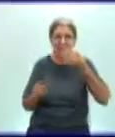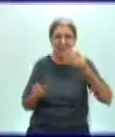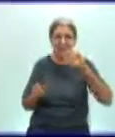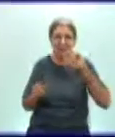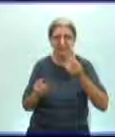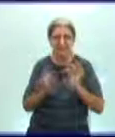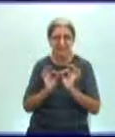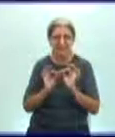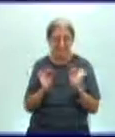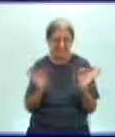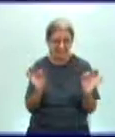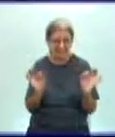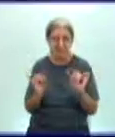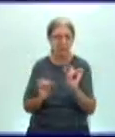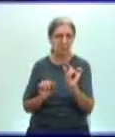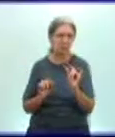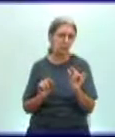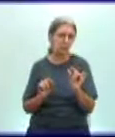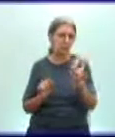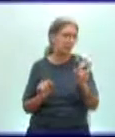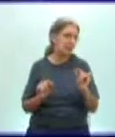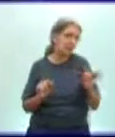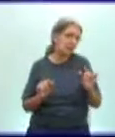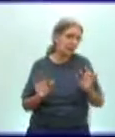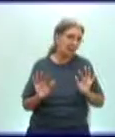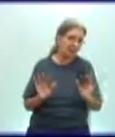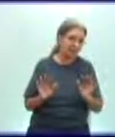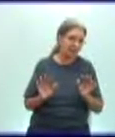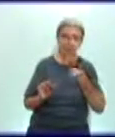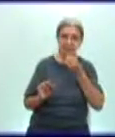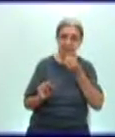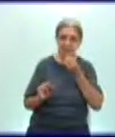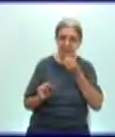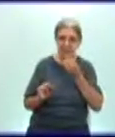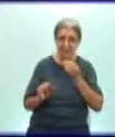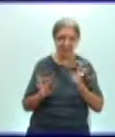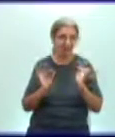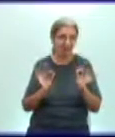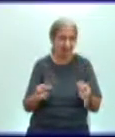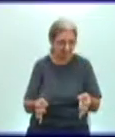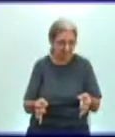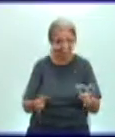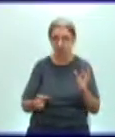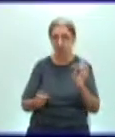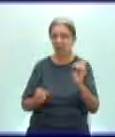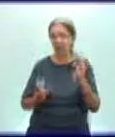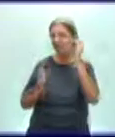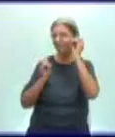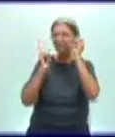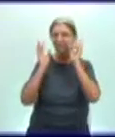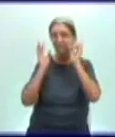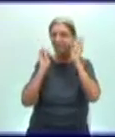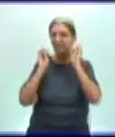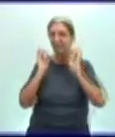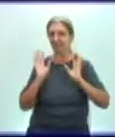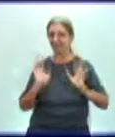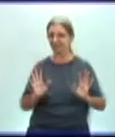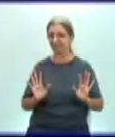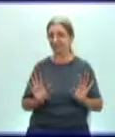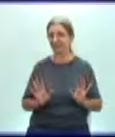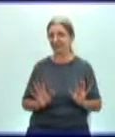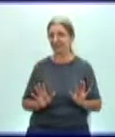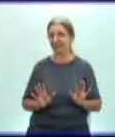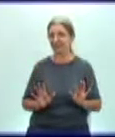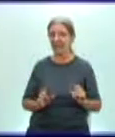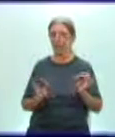que lo diferencian de la novela. Puede estar basado en hechos reales o puede estar basado en la más